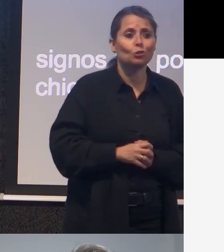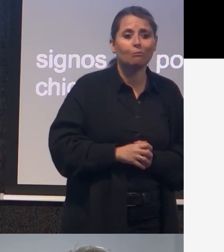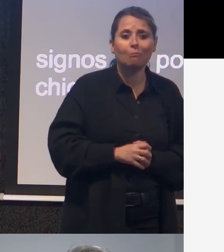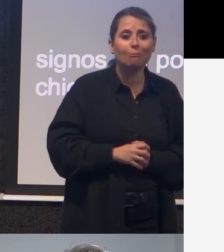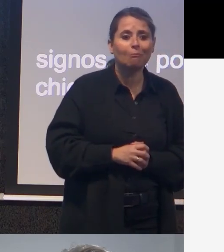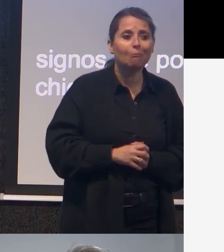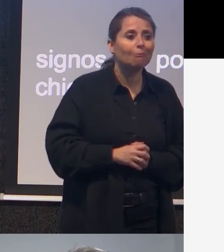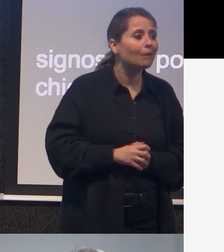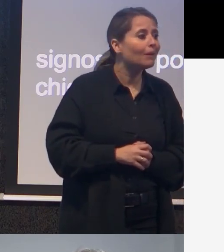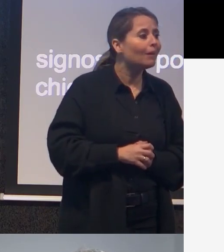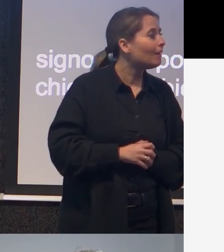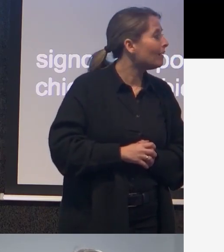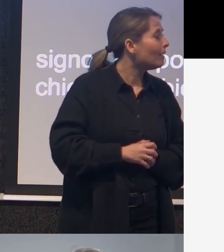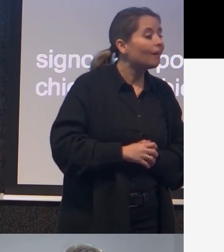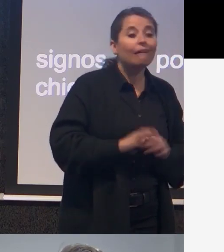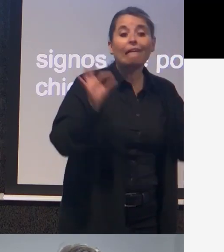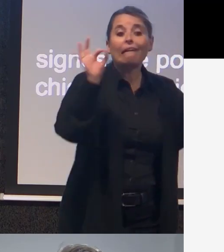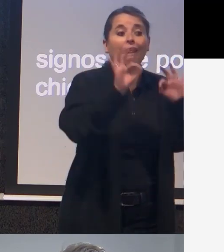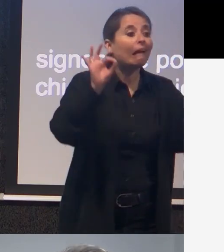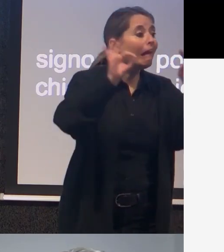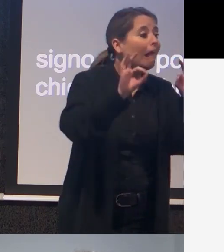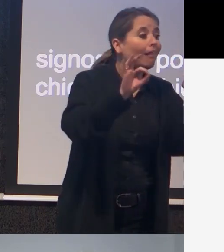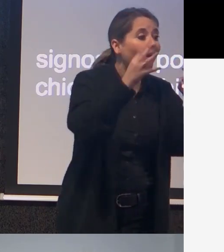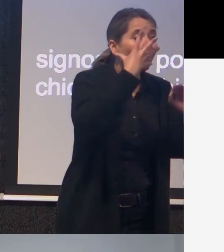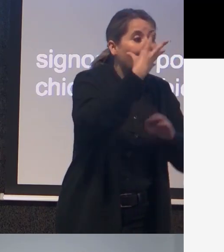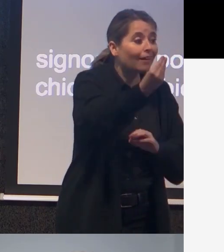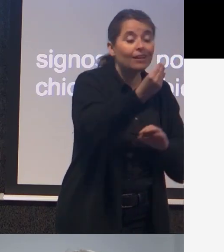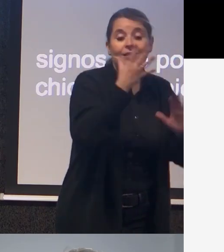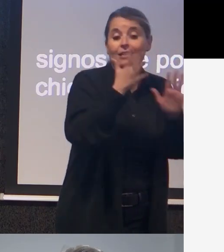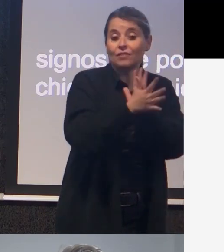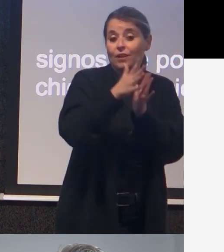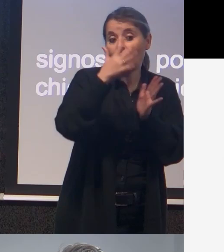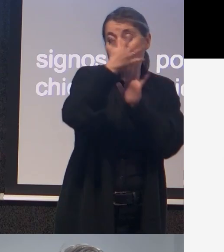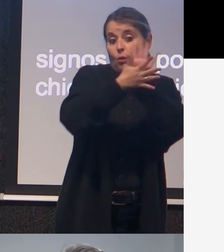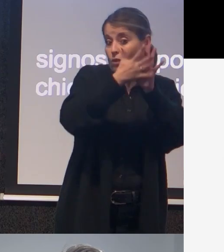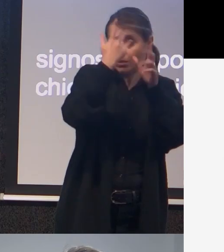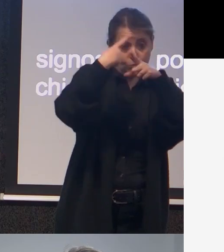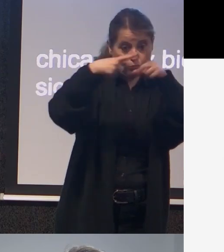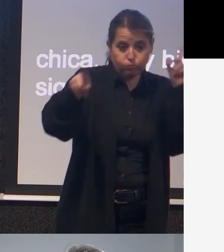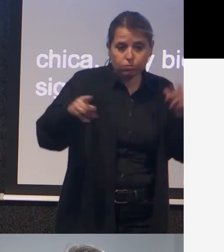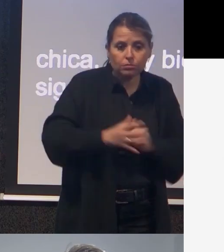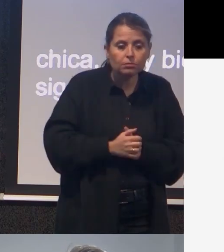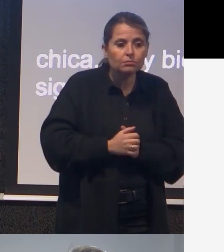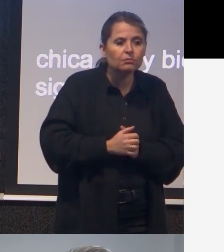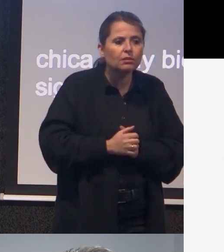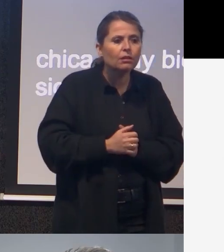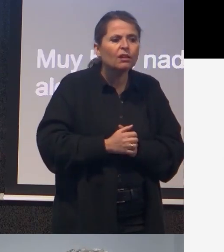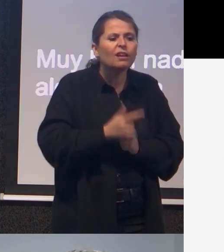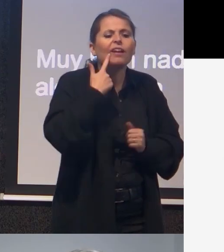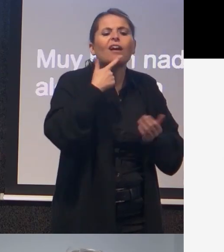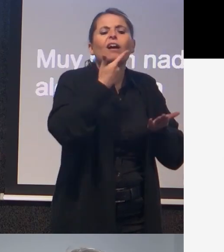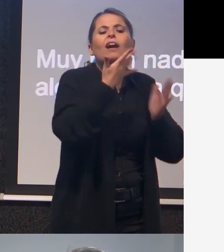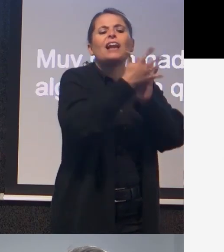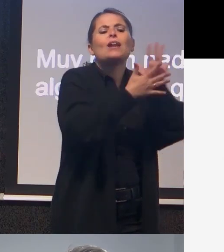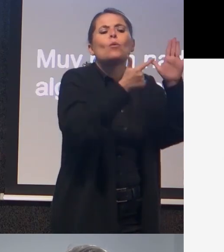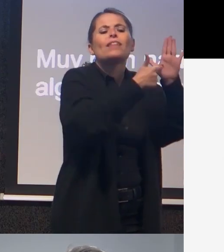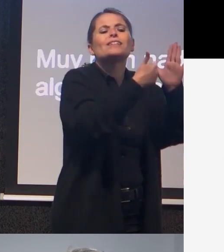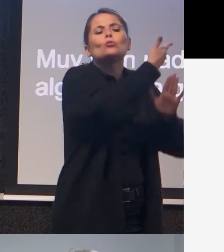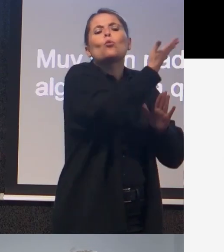que ha dicho. Muy bien, nada. Entonces es otra lengua de signos. ¿Alguna idea qué lengua de signos